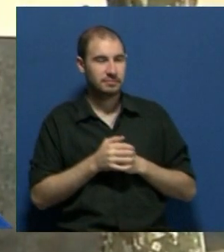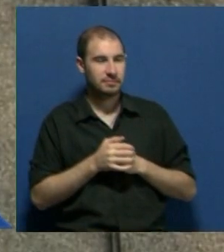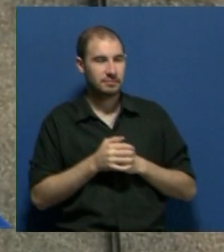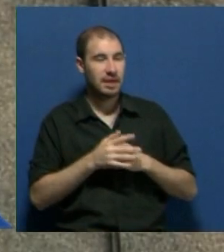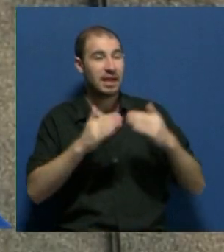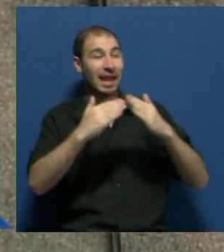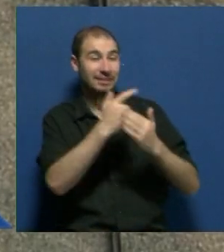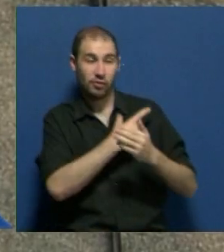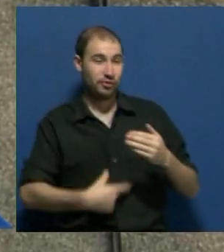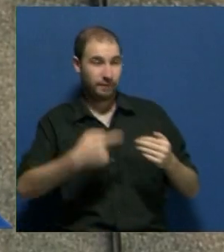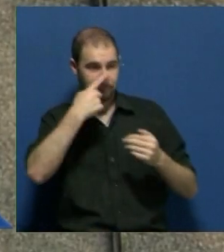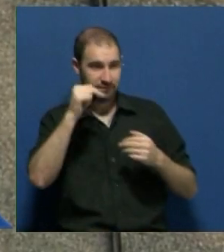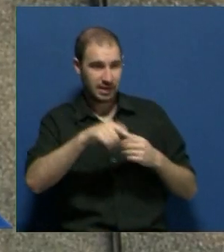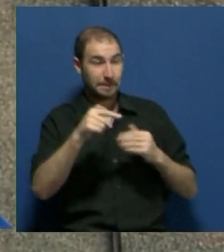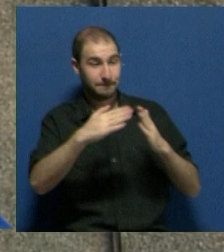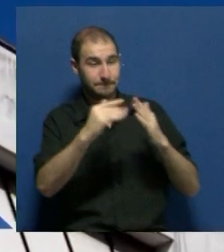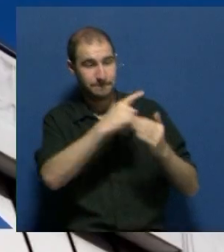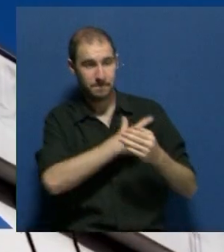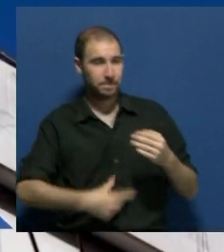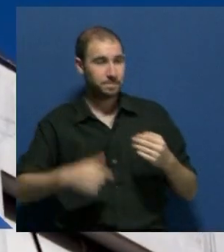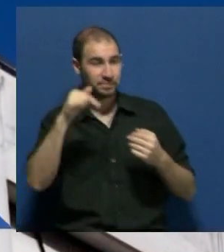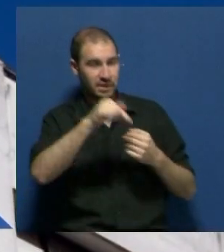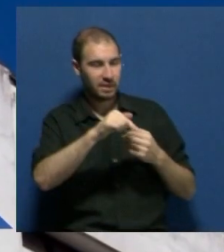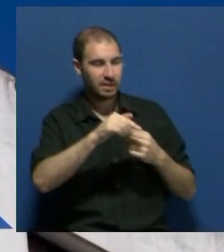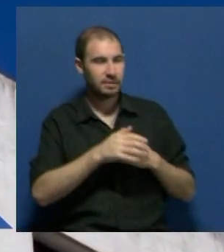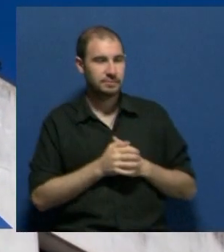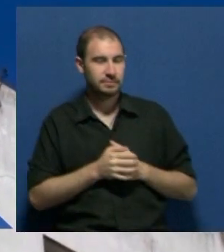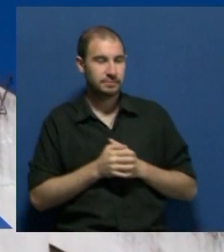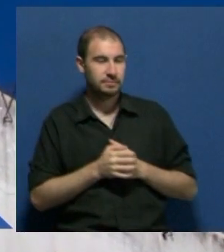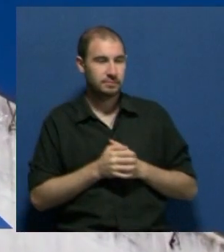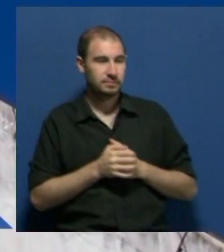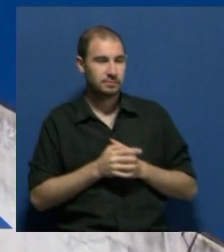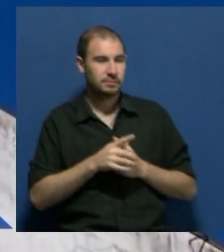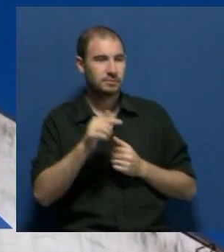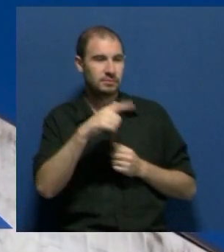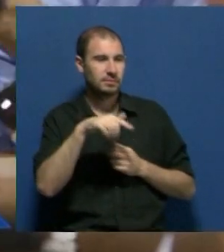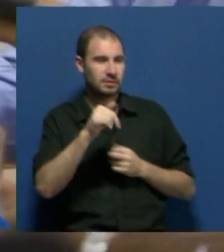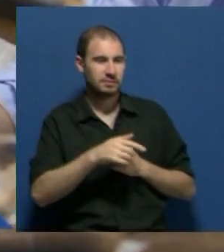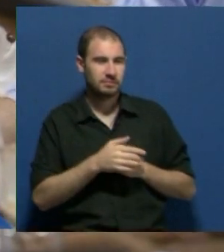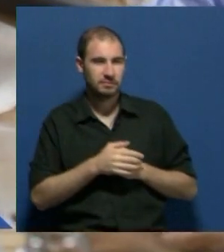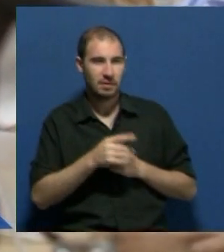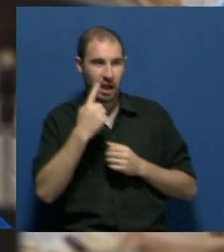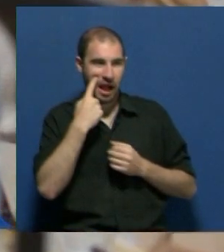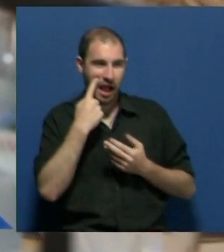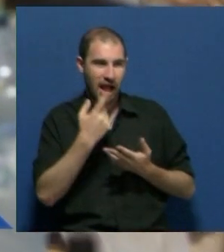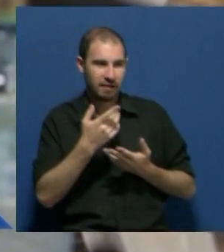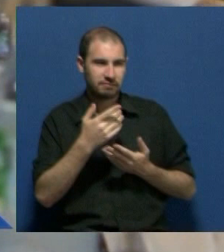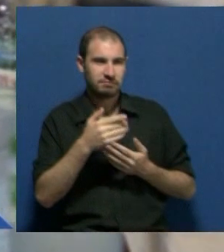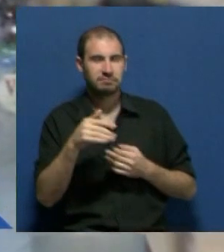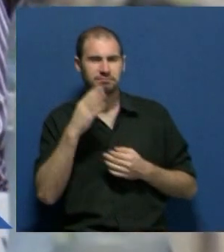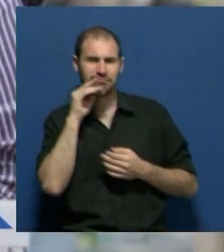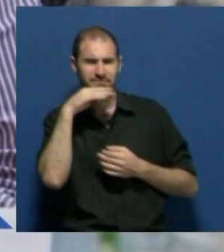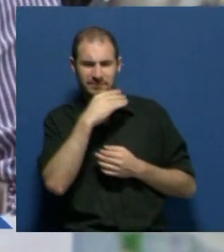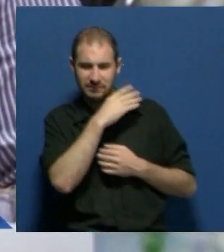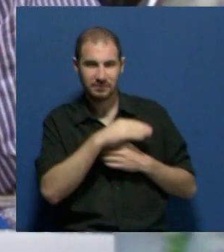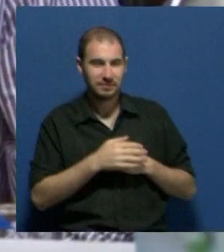en la Casa de Gobierno, en el playón de Casa de Gobierno, donde ahí armamos un escenario donde vamos a ver 4 oradores